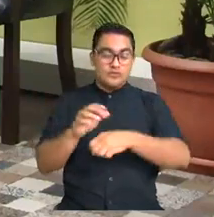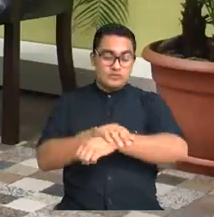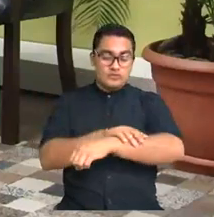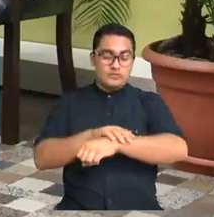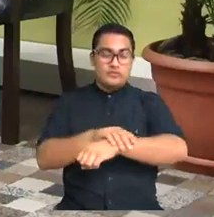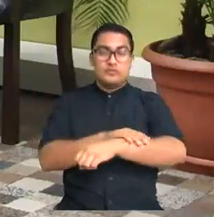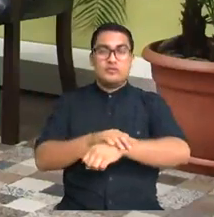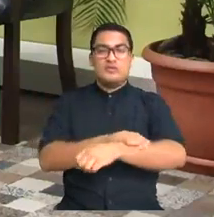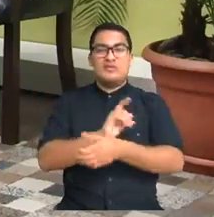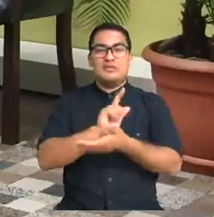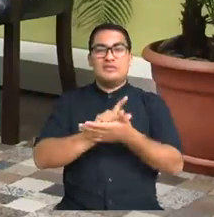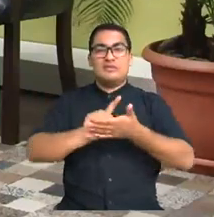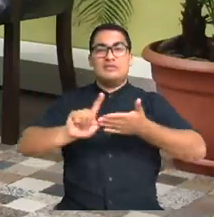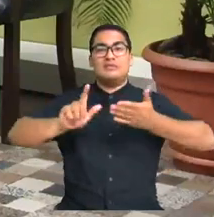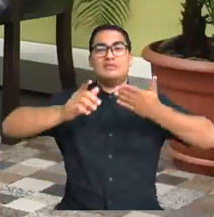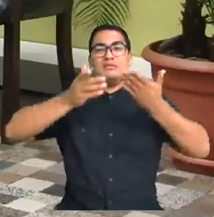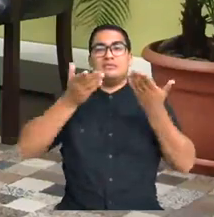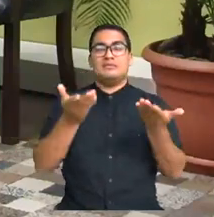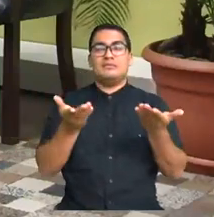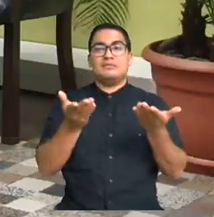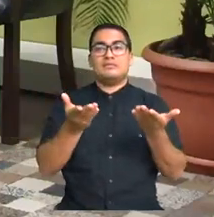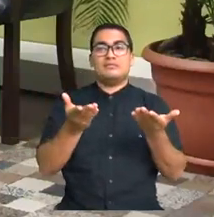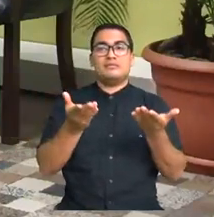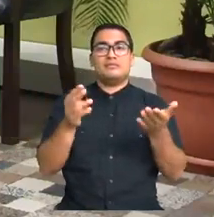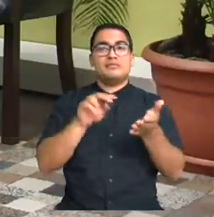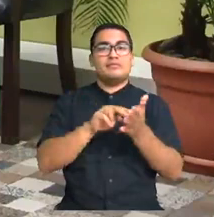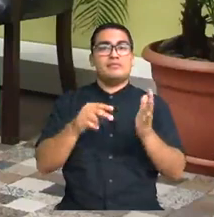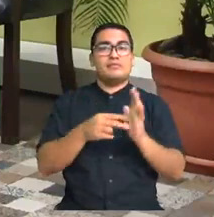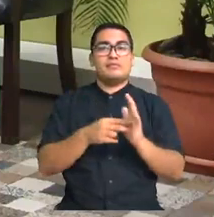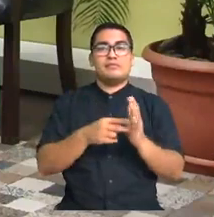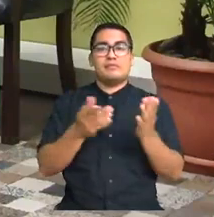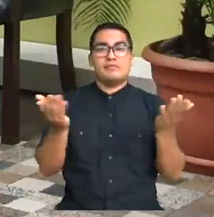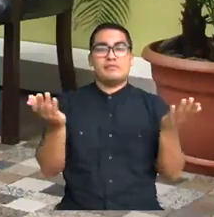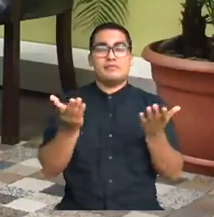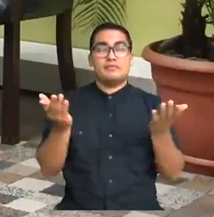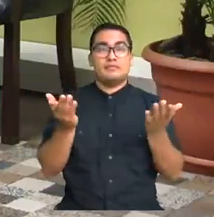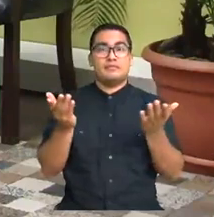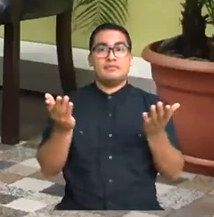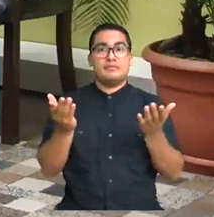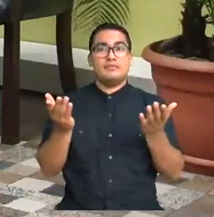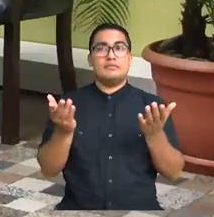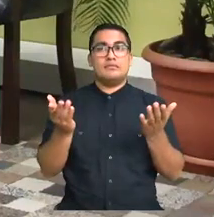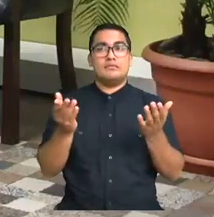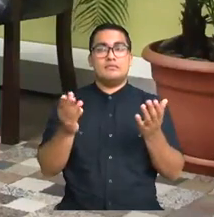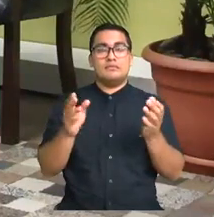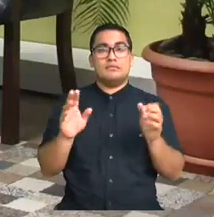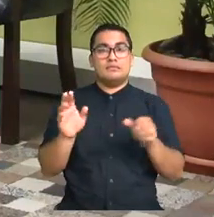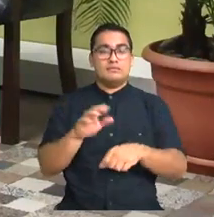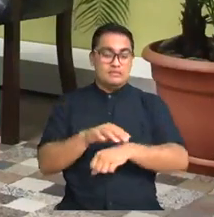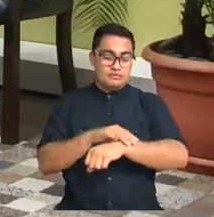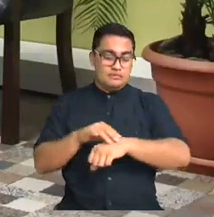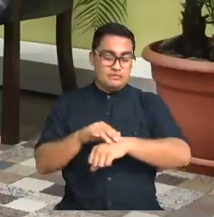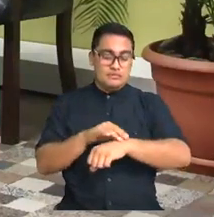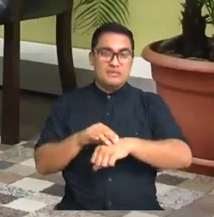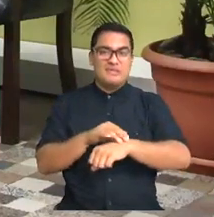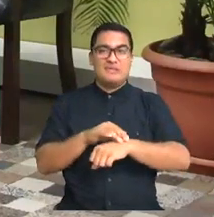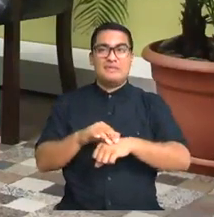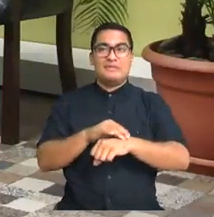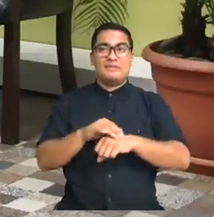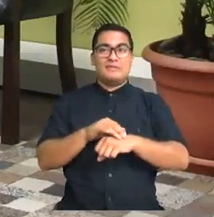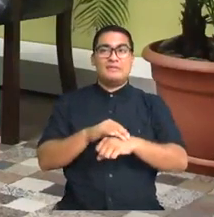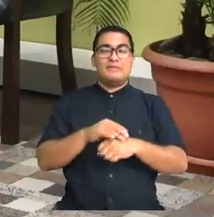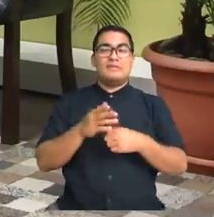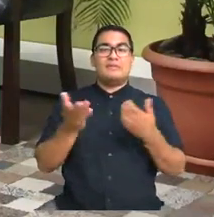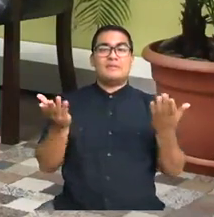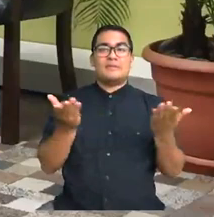no mantener esa barrera, que se mantenga con un pH estable, la barrera de la piel que sirva como